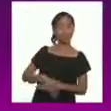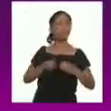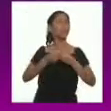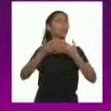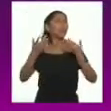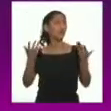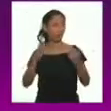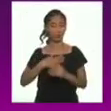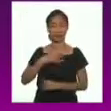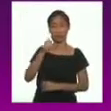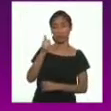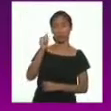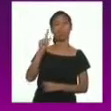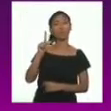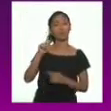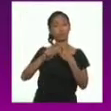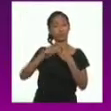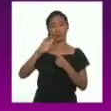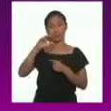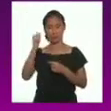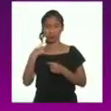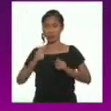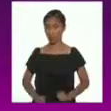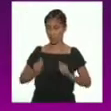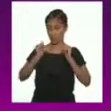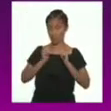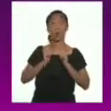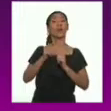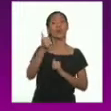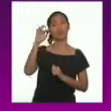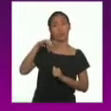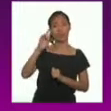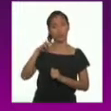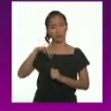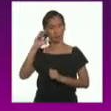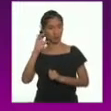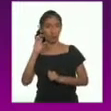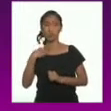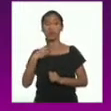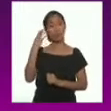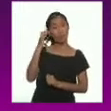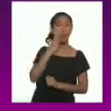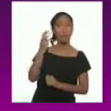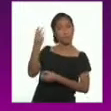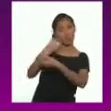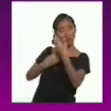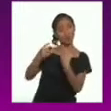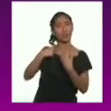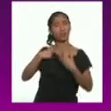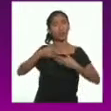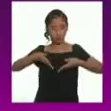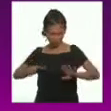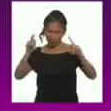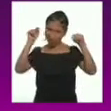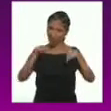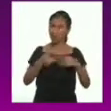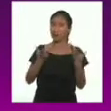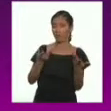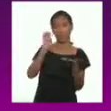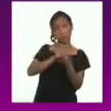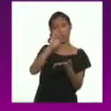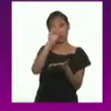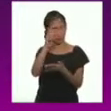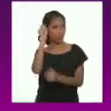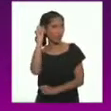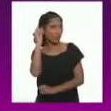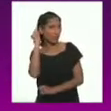Hola, ¿cómo están? Soy Aleska, vivo en Chalhuanca, región Apurímac. Mis papás me dijeron que tuve la suerte de nacer en esta época, donde